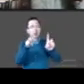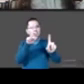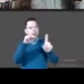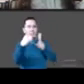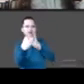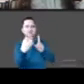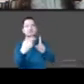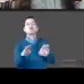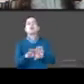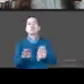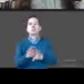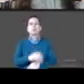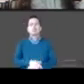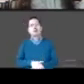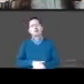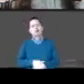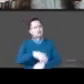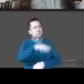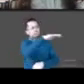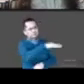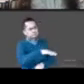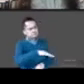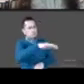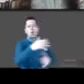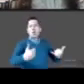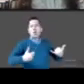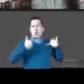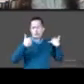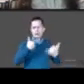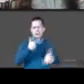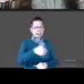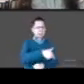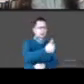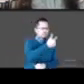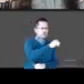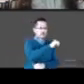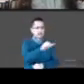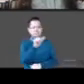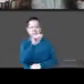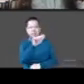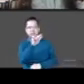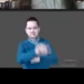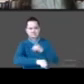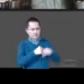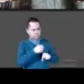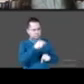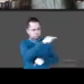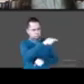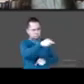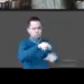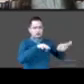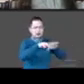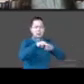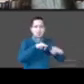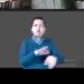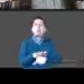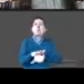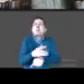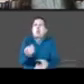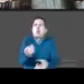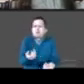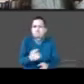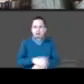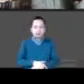tenemos adolescentes en este caso de 12 a 17 años trabajando que claramente aun cuando tengamos tanto los programas de